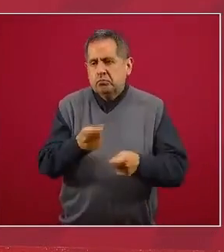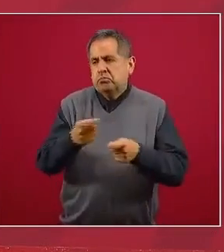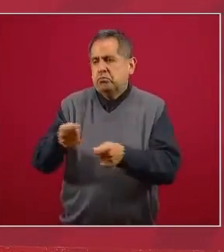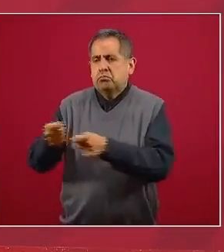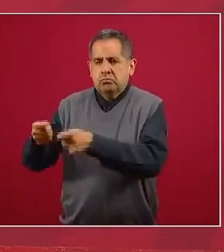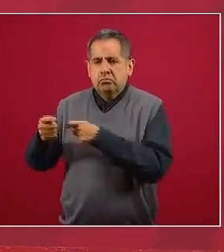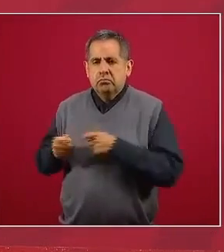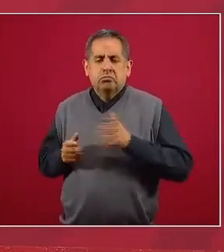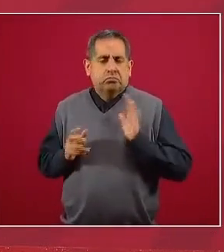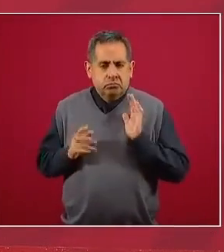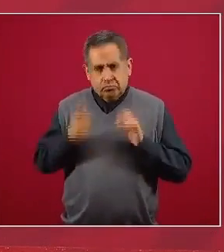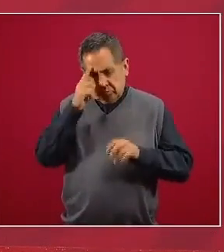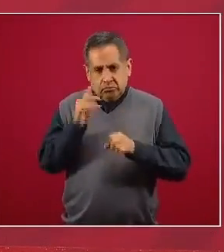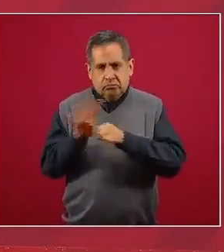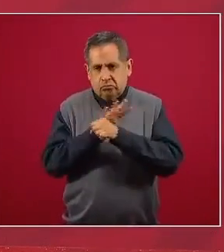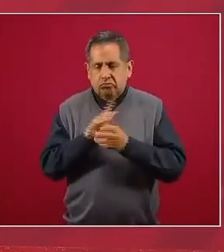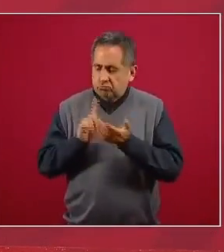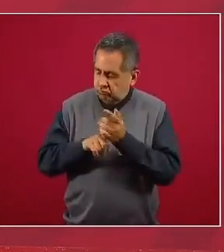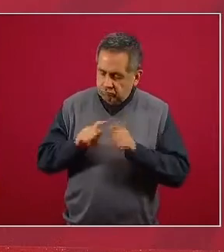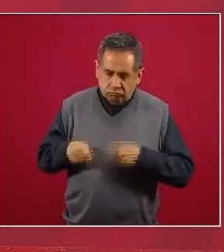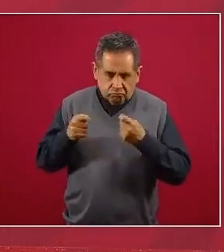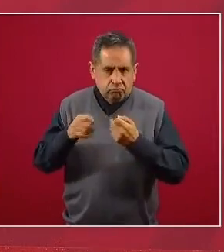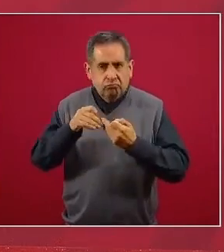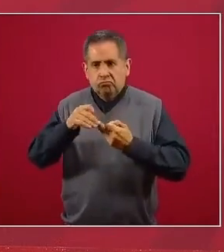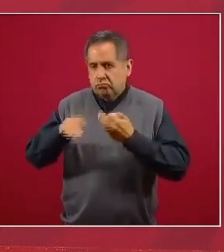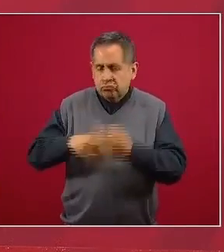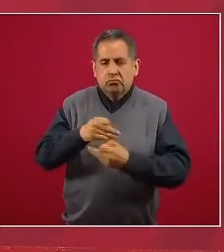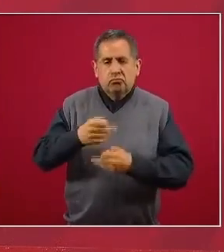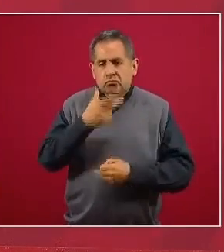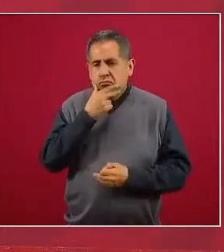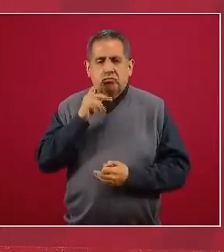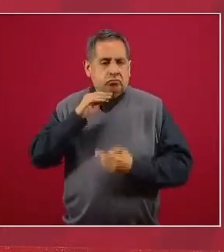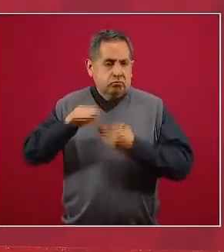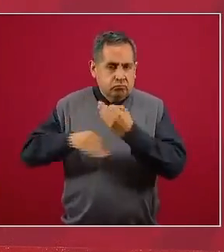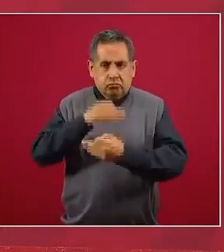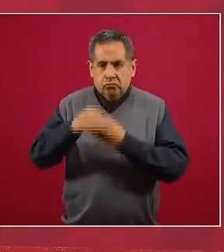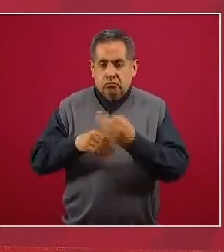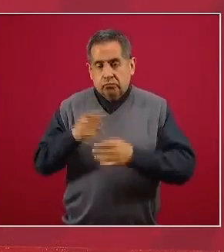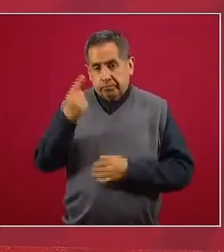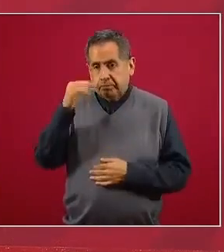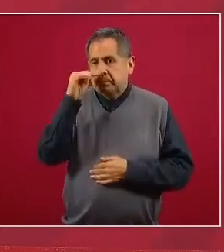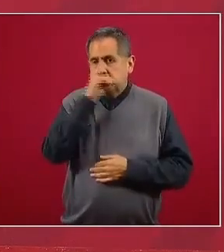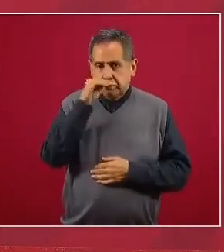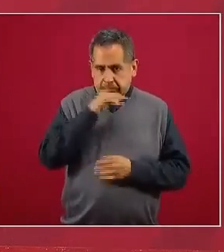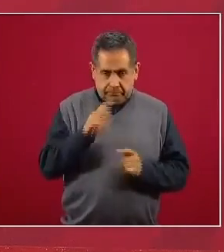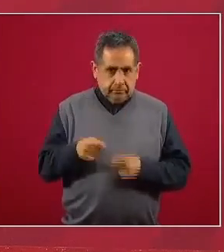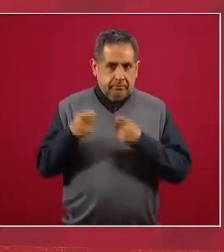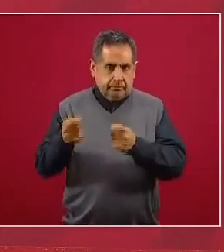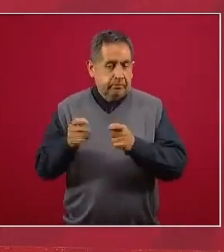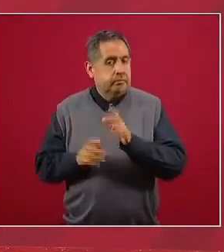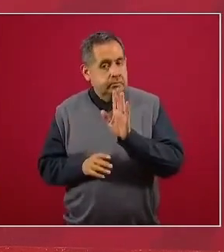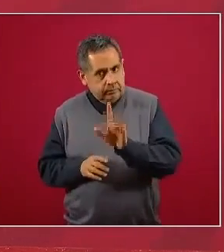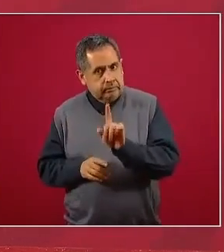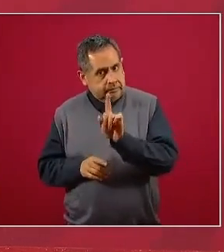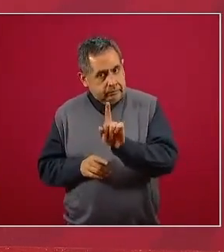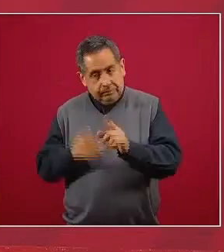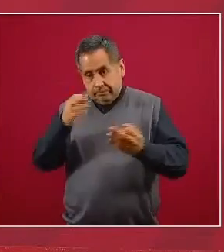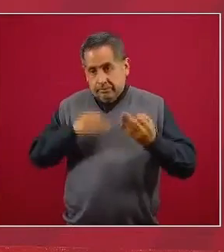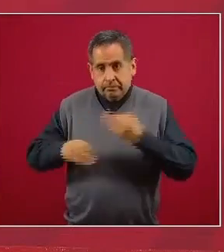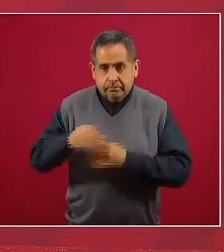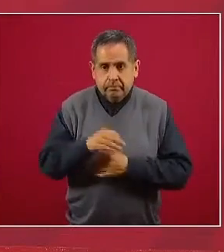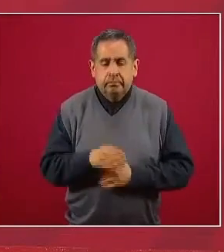de vacunación contra el COVID se quede sin ella. Todas y todos van a tener acceso gratuito a la vacuna. En ese sentido es